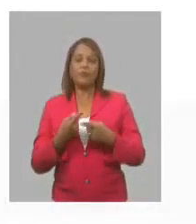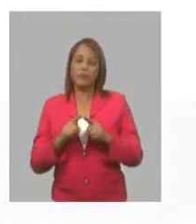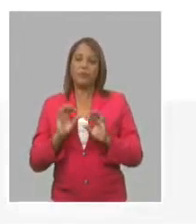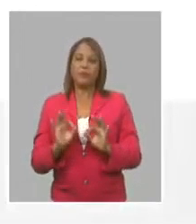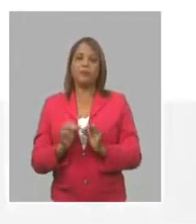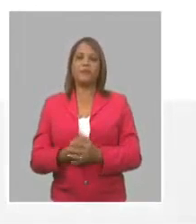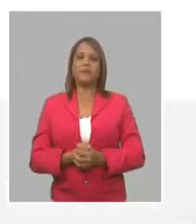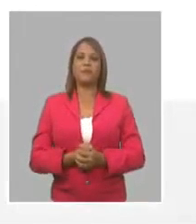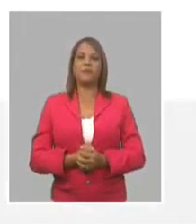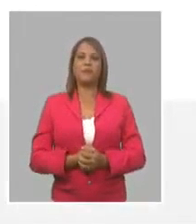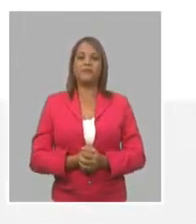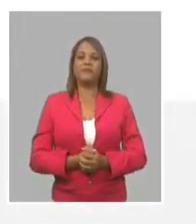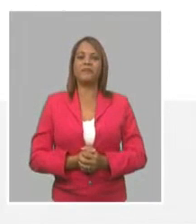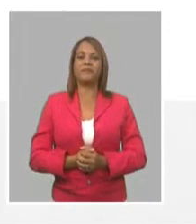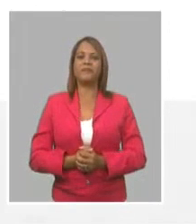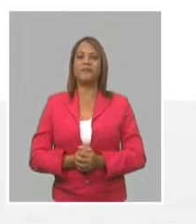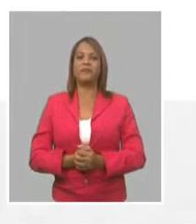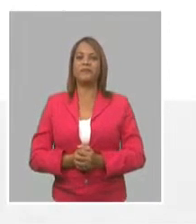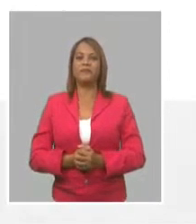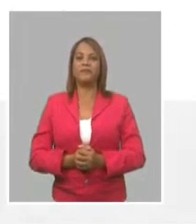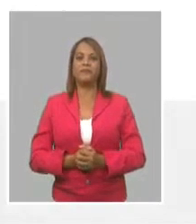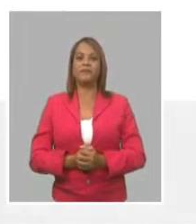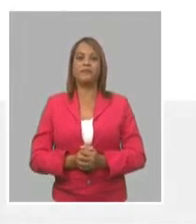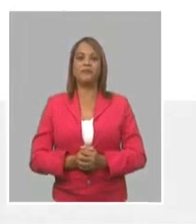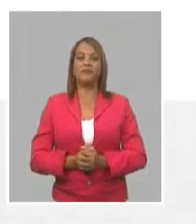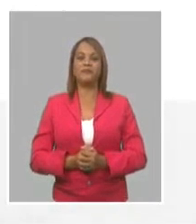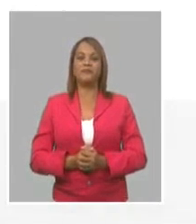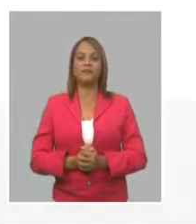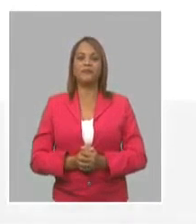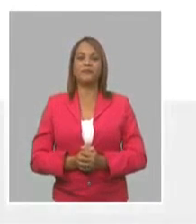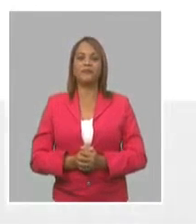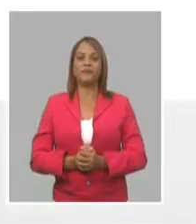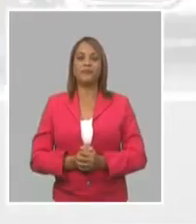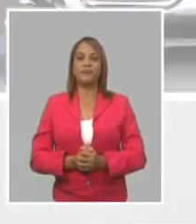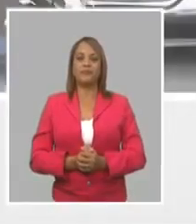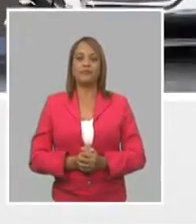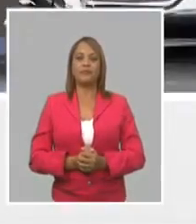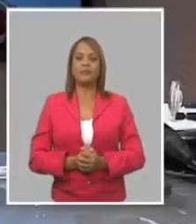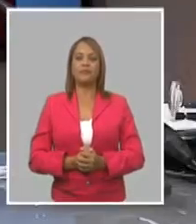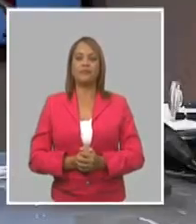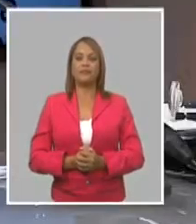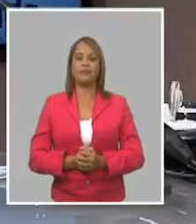un ejemplo tan tratado que no tiene sentido poner otro ejemplo